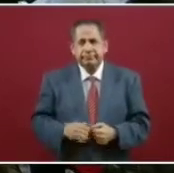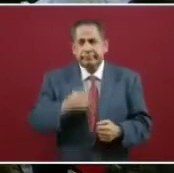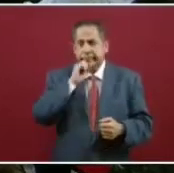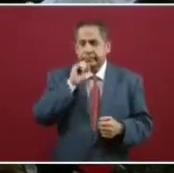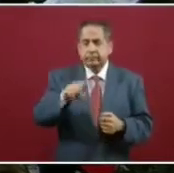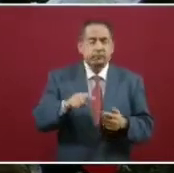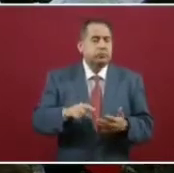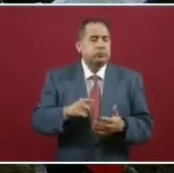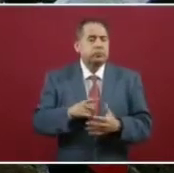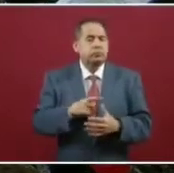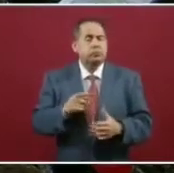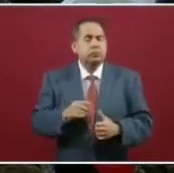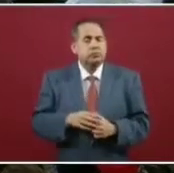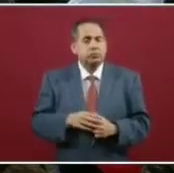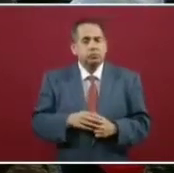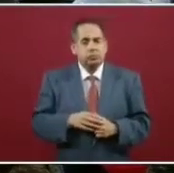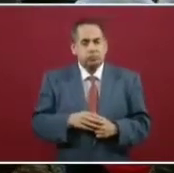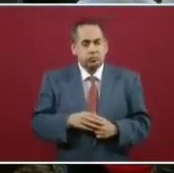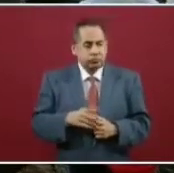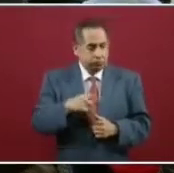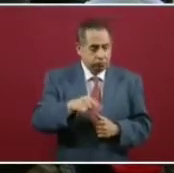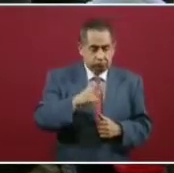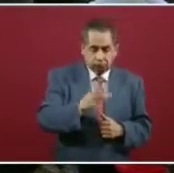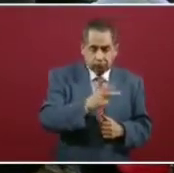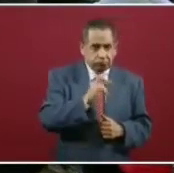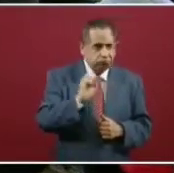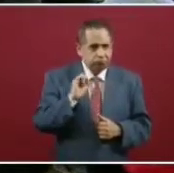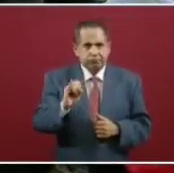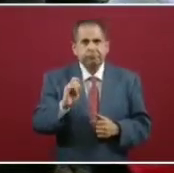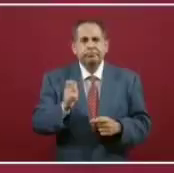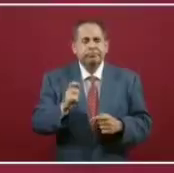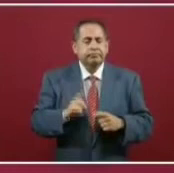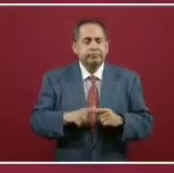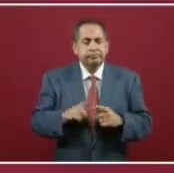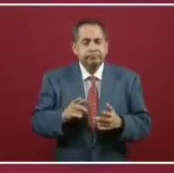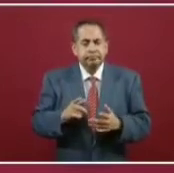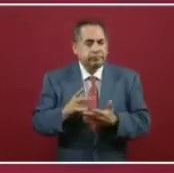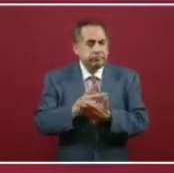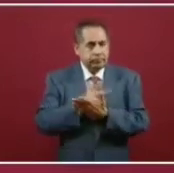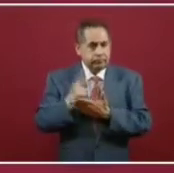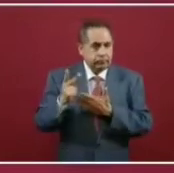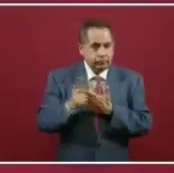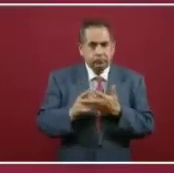en que se aplique el programa